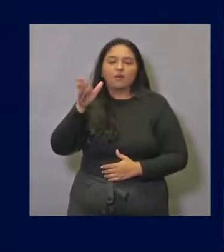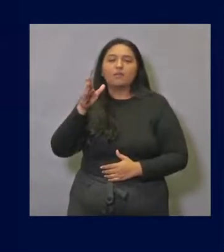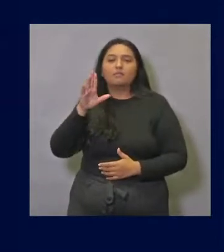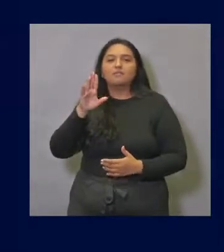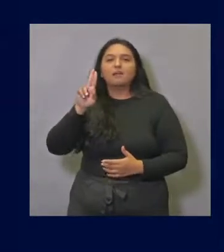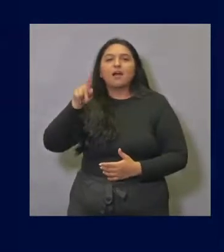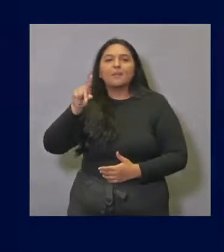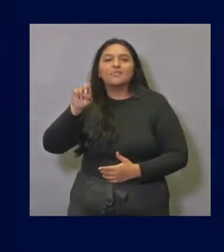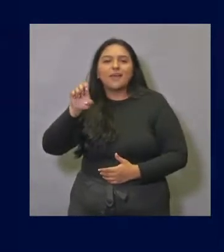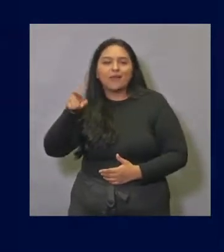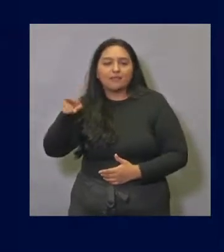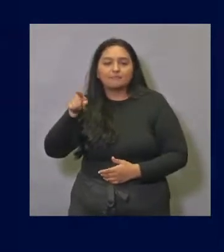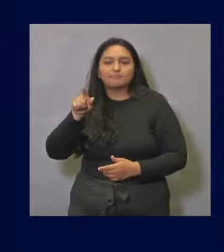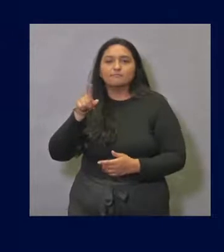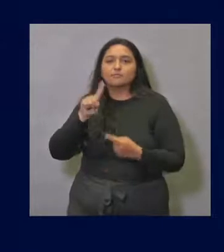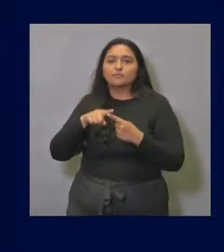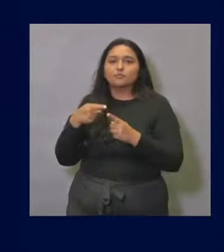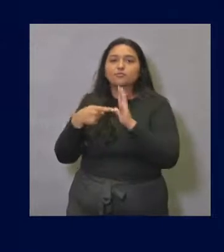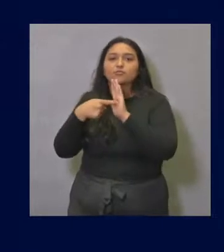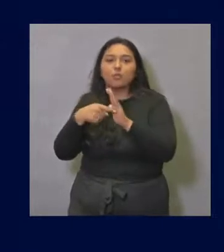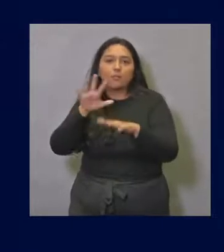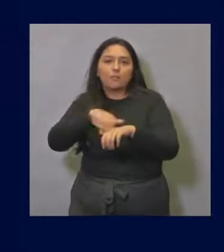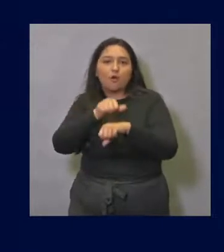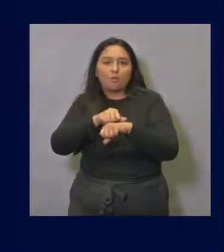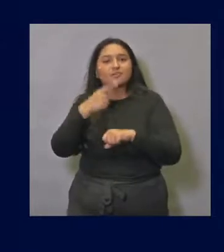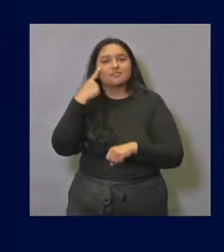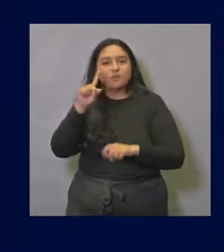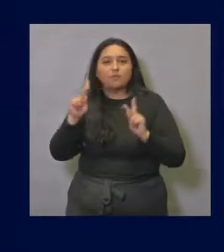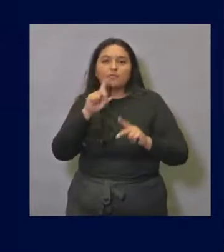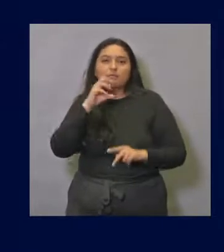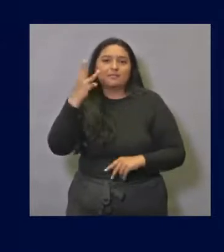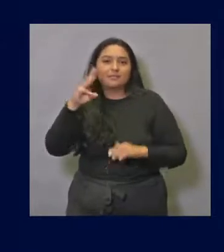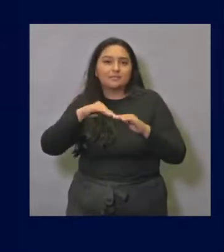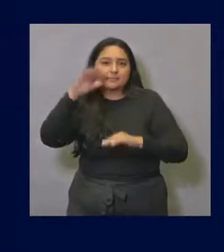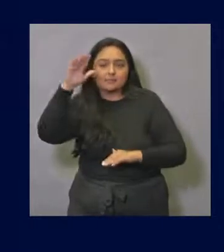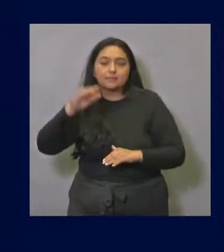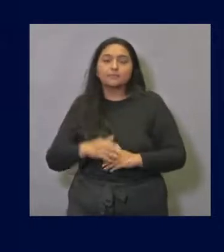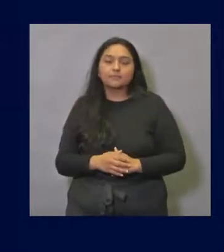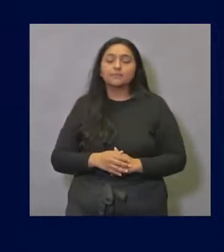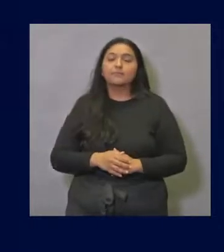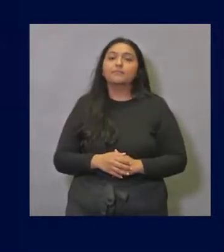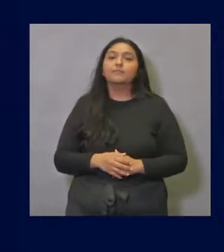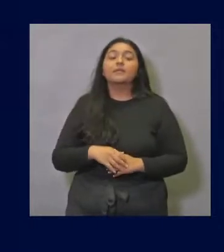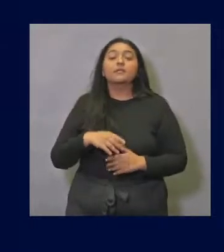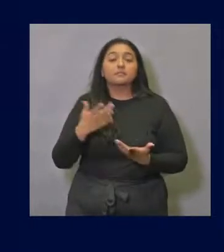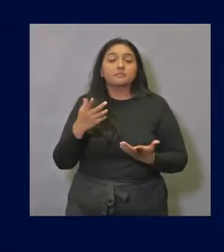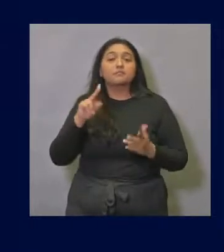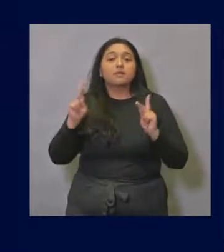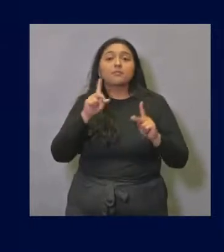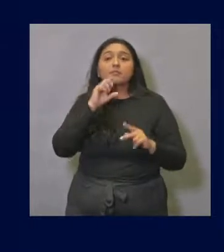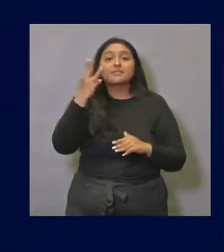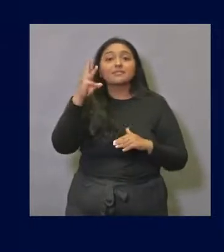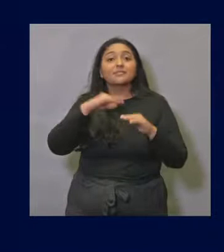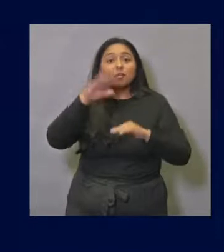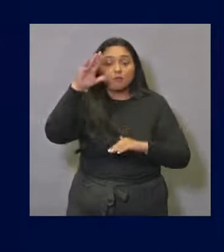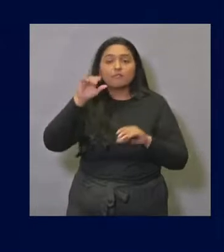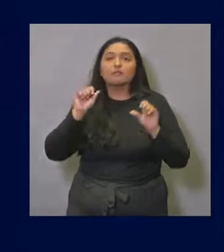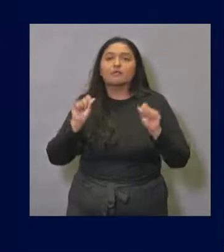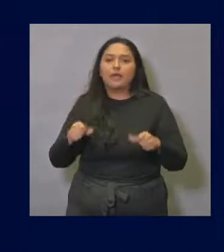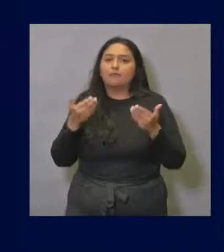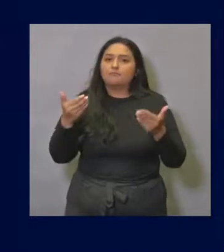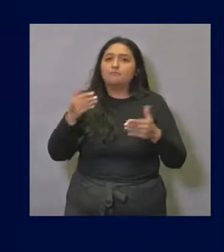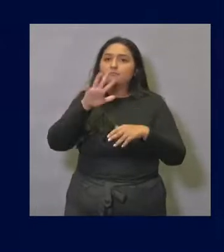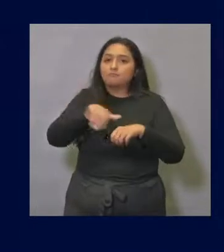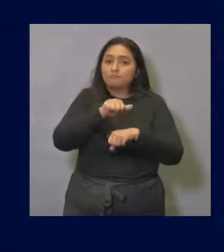este cambio. Esto significa que los residentes mayores de 16 años pueden comenzar a programar citas para